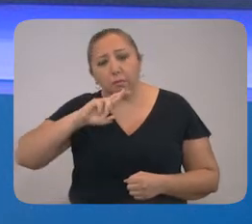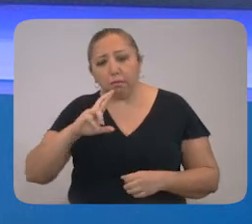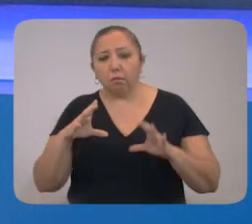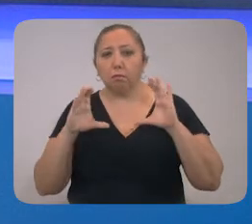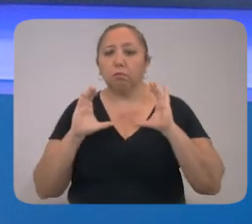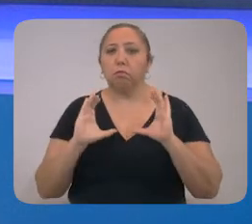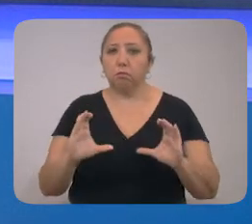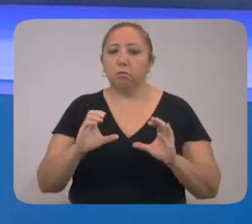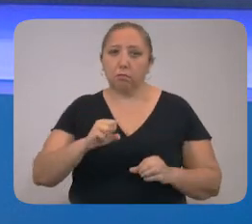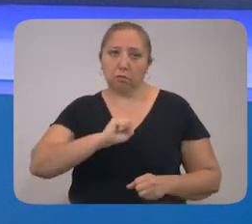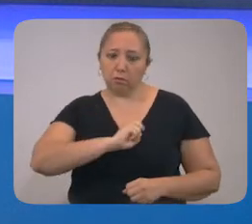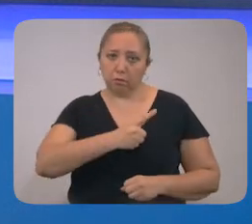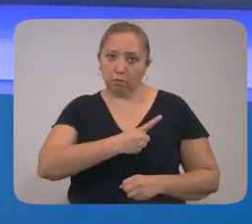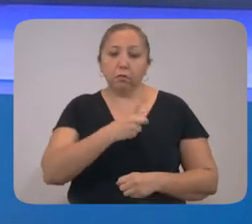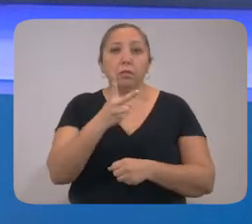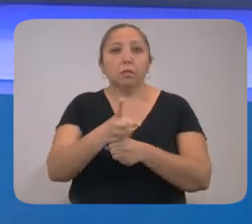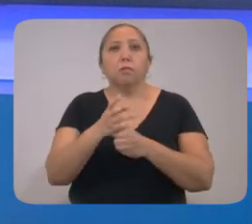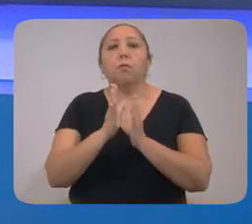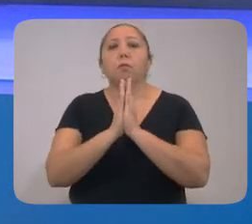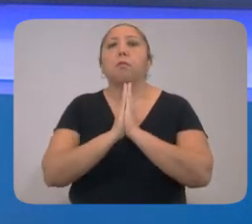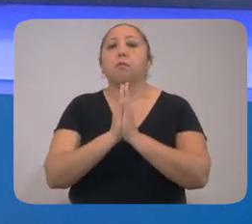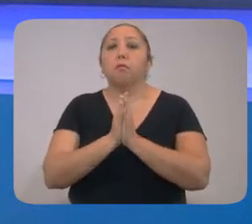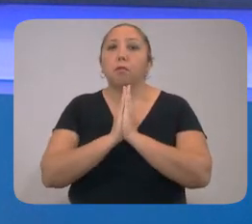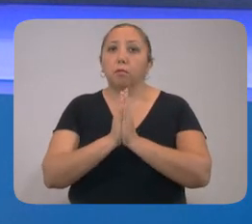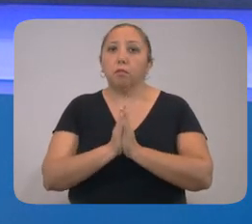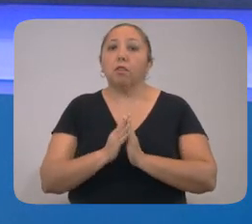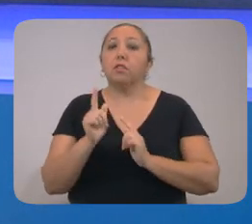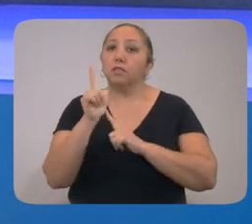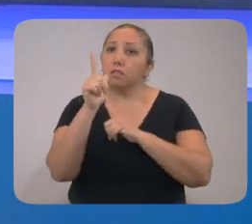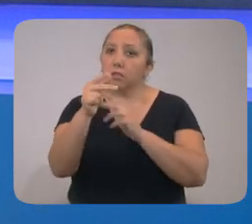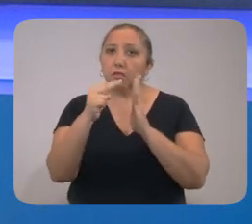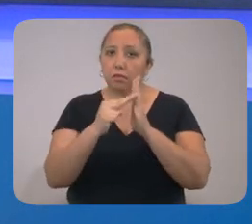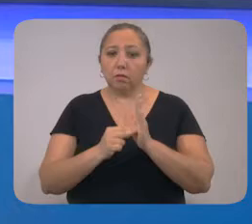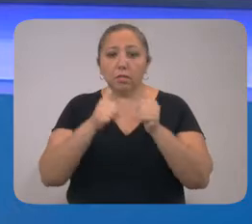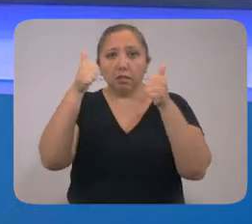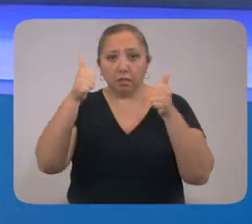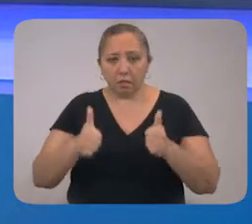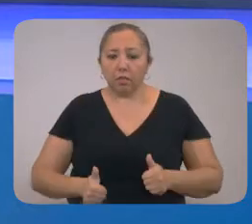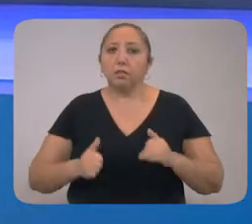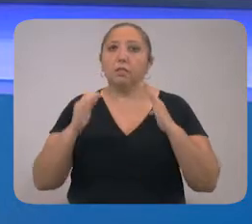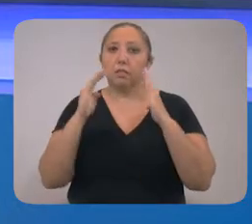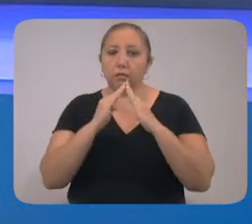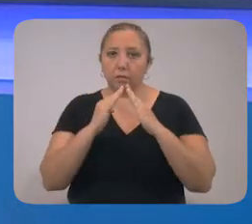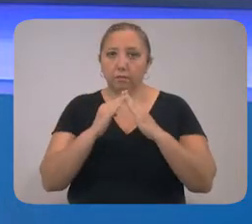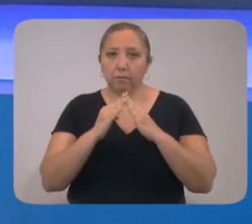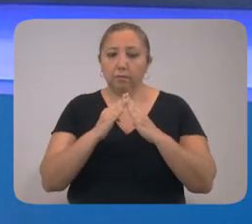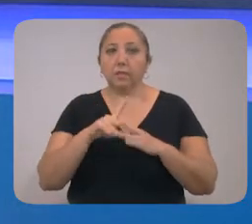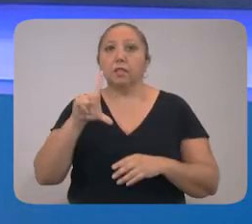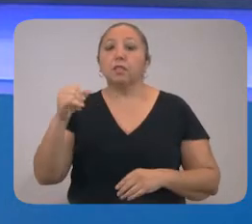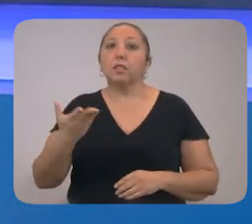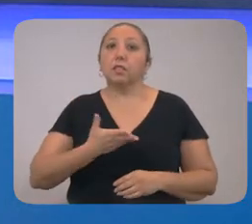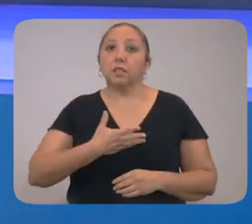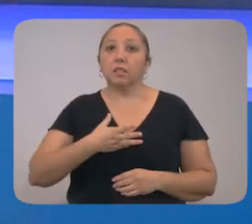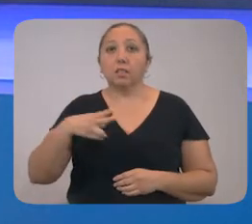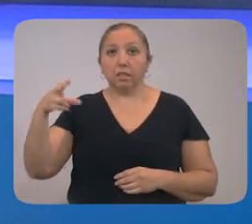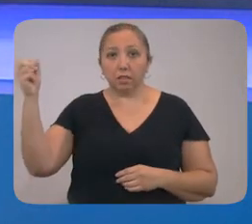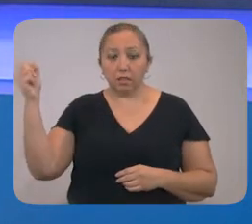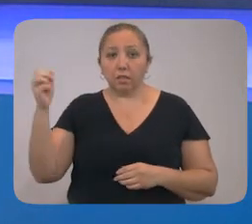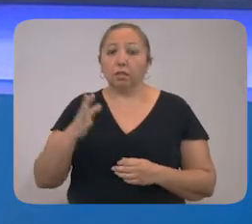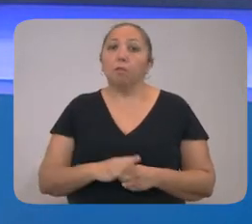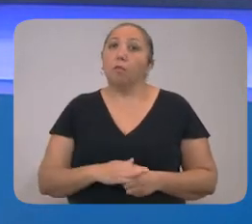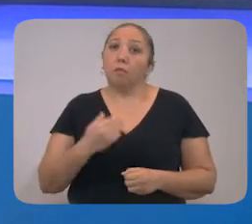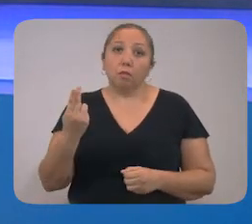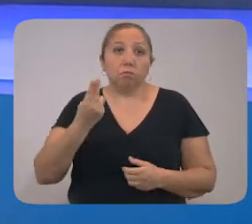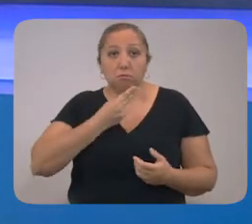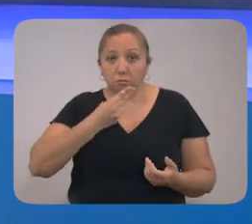de los yucatecos. Los invitamos a seguirlas de manera estricta y a quedarse en sus casas. Los que tienen que salir de manera